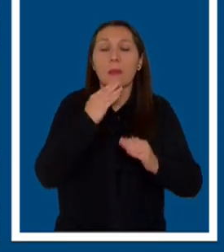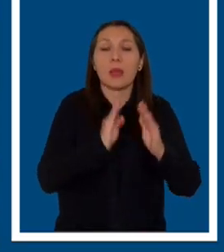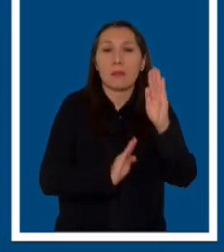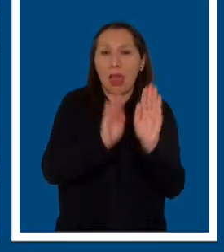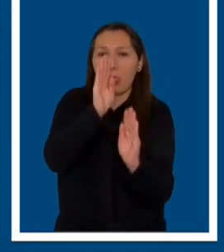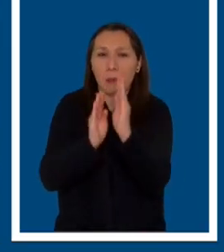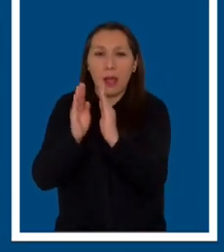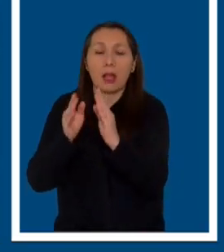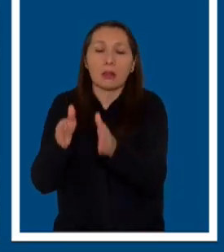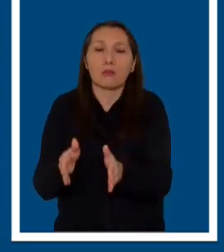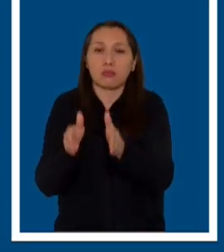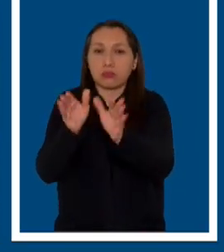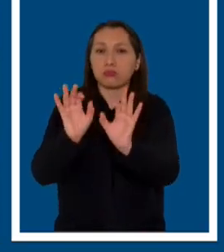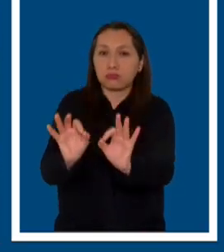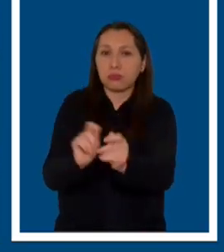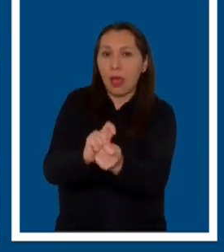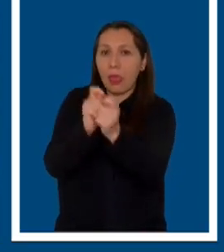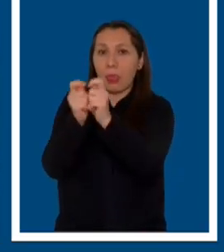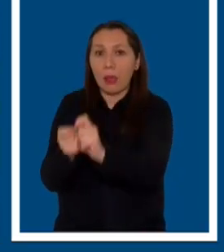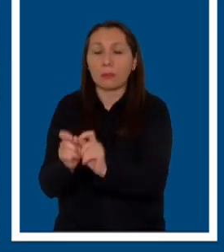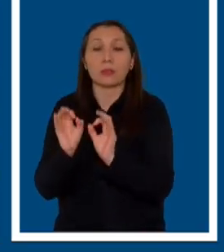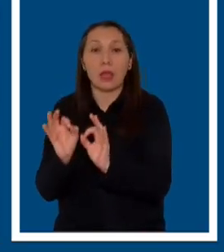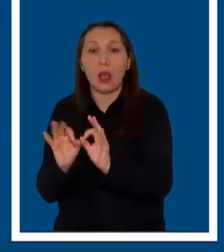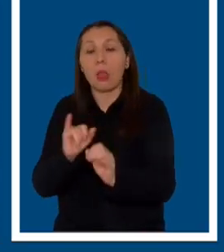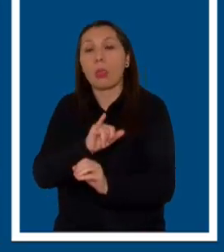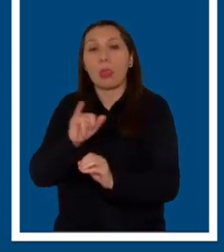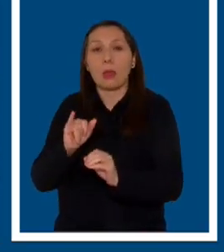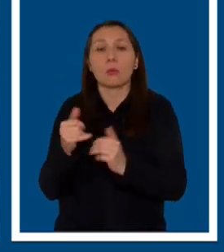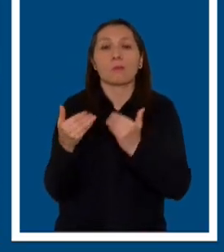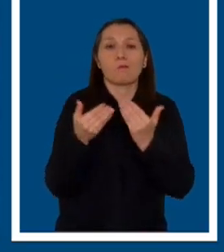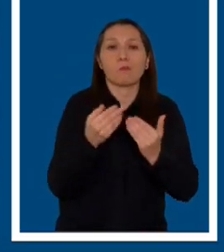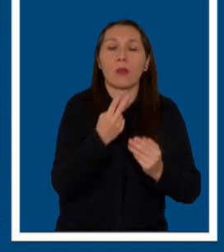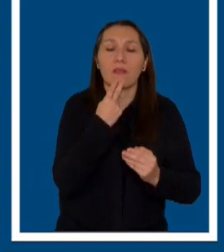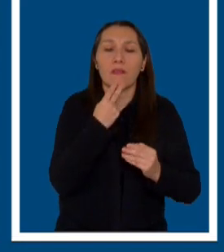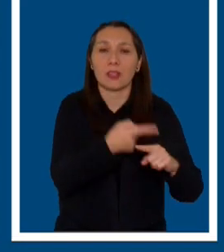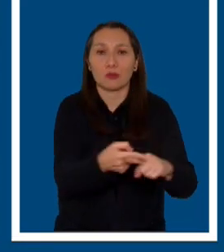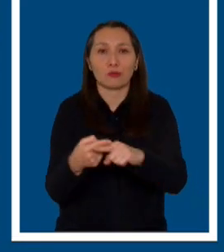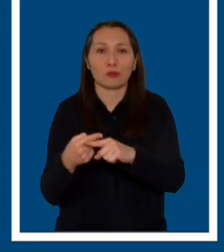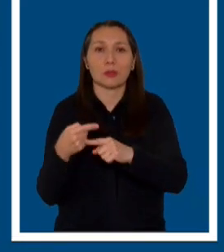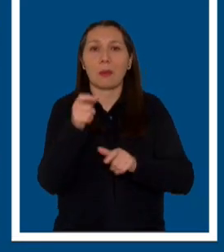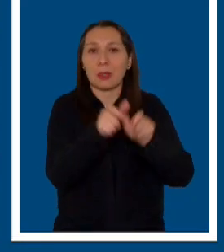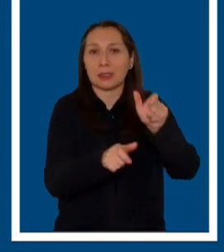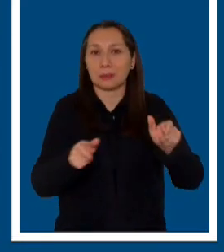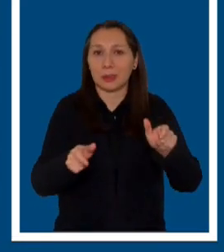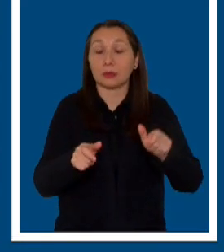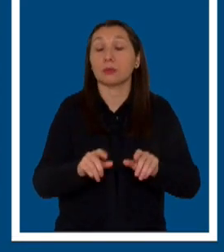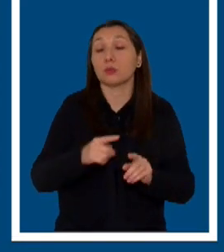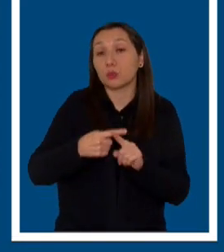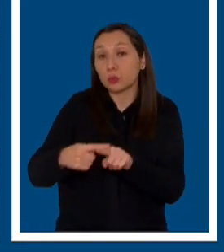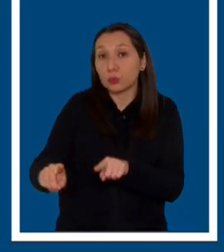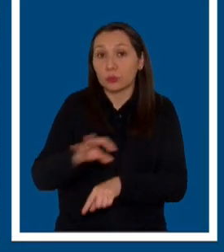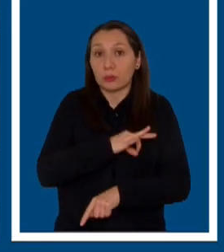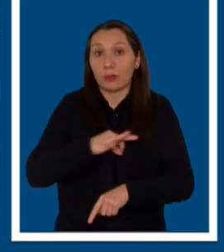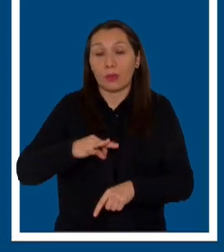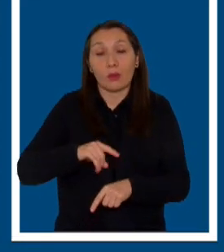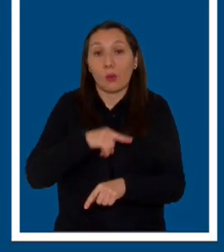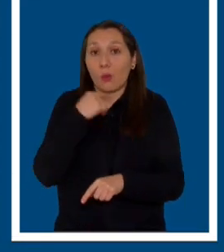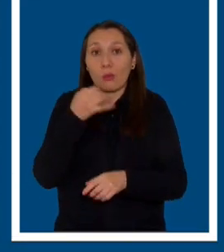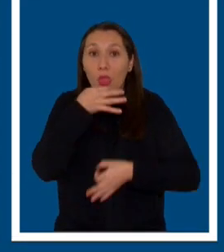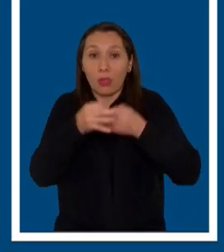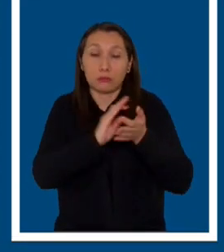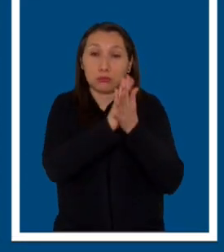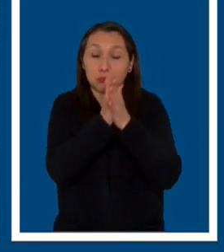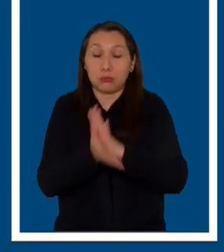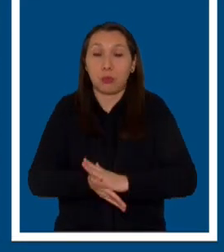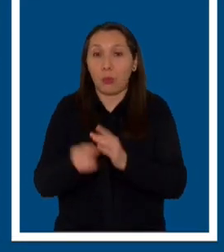adaptados y convencionales que luego van a ser además viviendas sociales y además los otros ministerios que nos alcanzan a mencionar